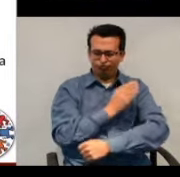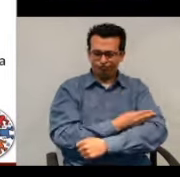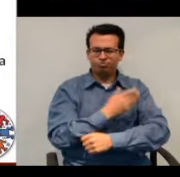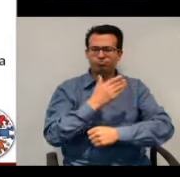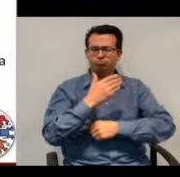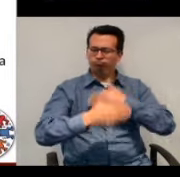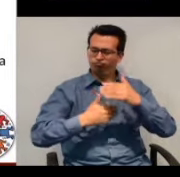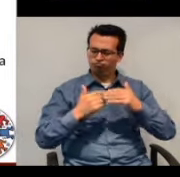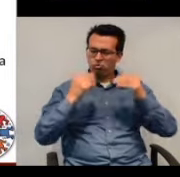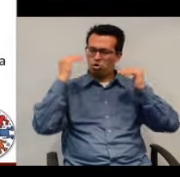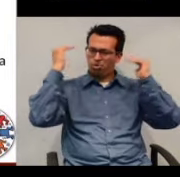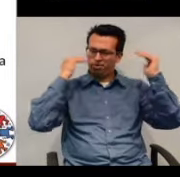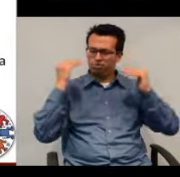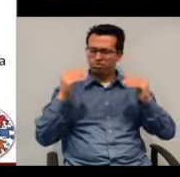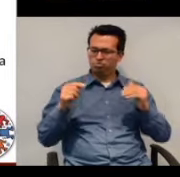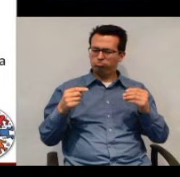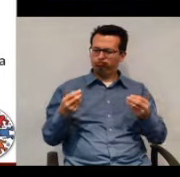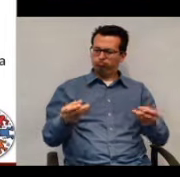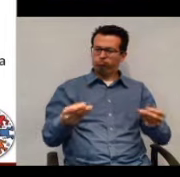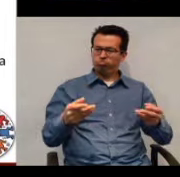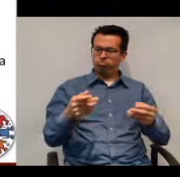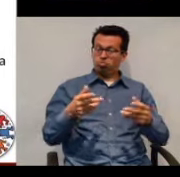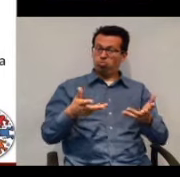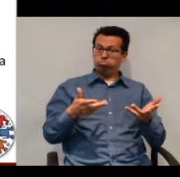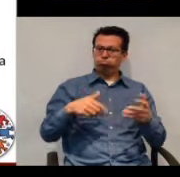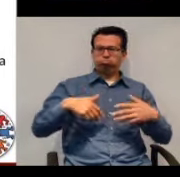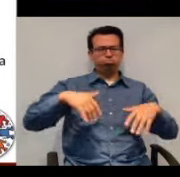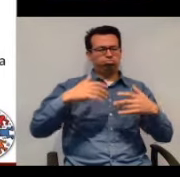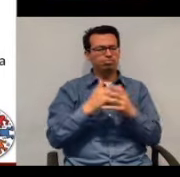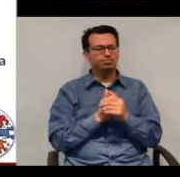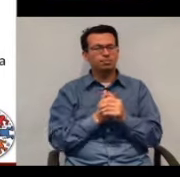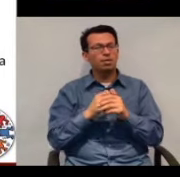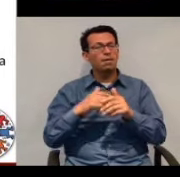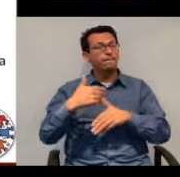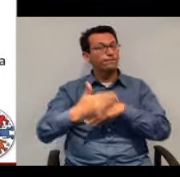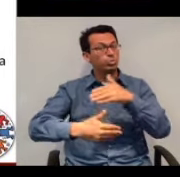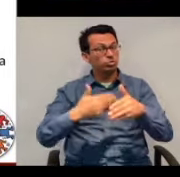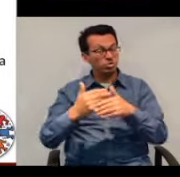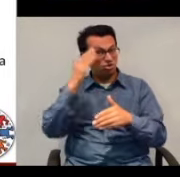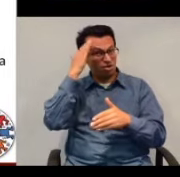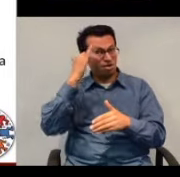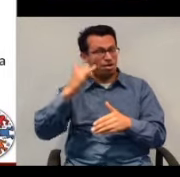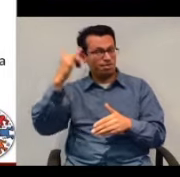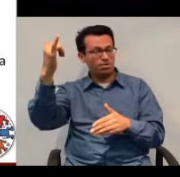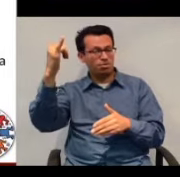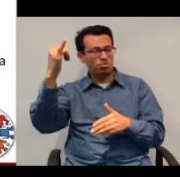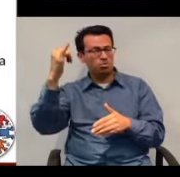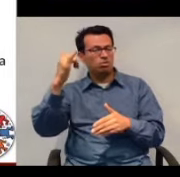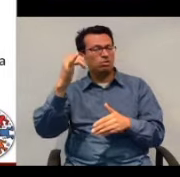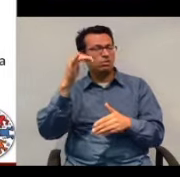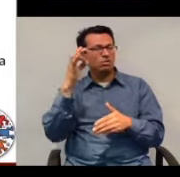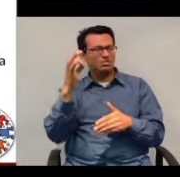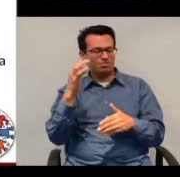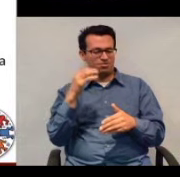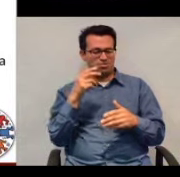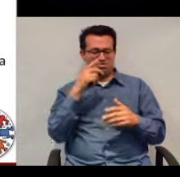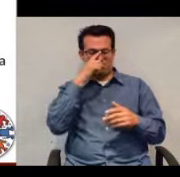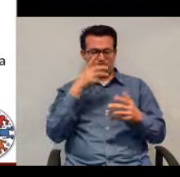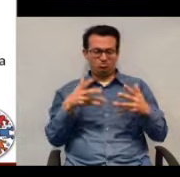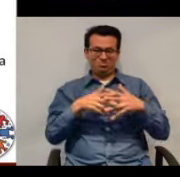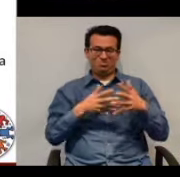competencias de las y los estudiantes. Los procesos académicos desde lo interdisciplinar están pensados para